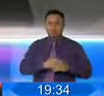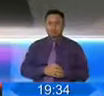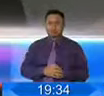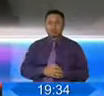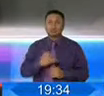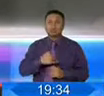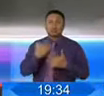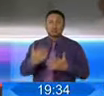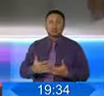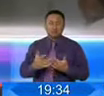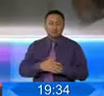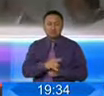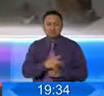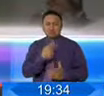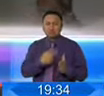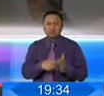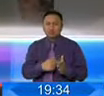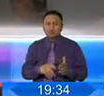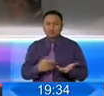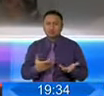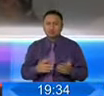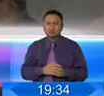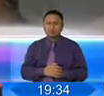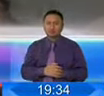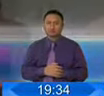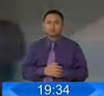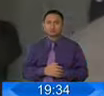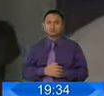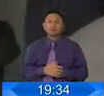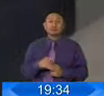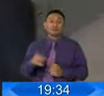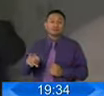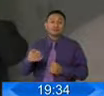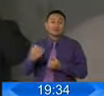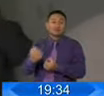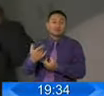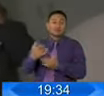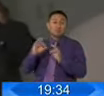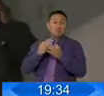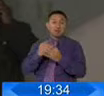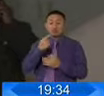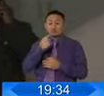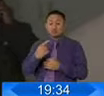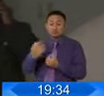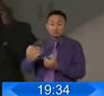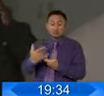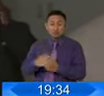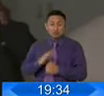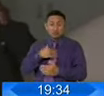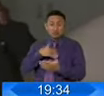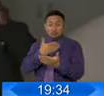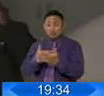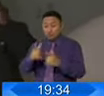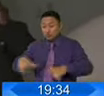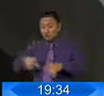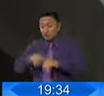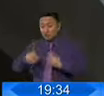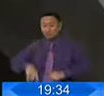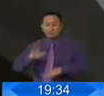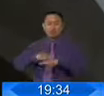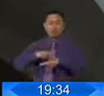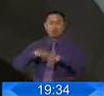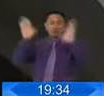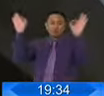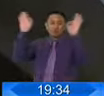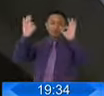autopsia, el resultado de la autopsia, para ver qué es lo que ocurrió en realidad, pero lo que se nos ha manifestado por los familiares y porque fui al lugar de los hechos es que hay una descarga eléctrica.